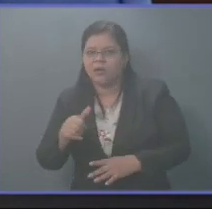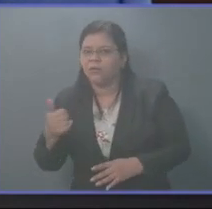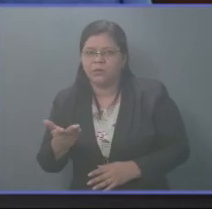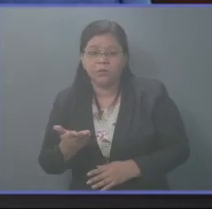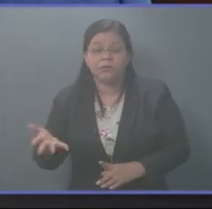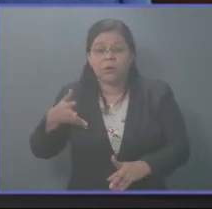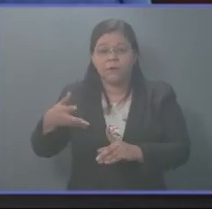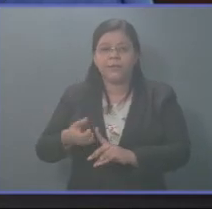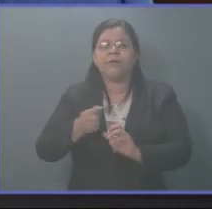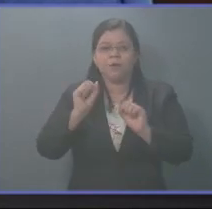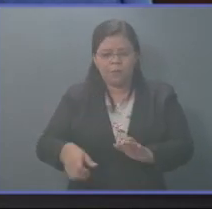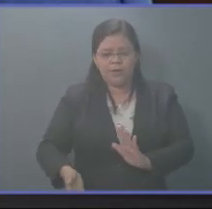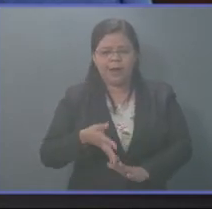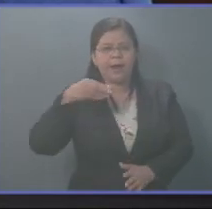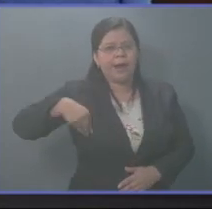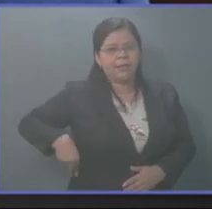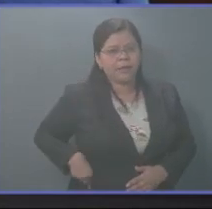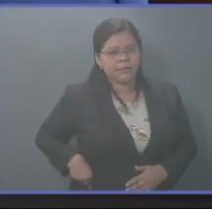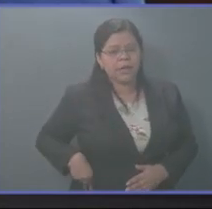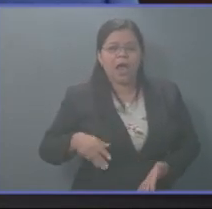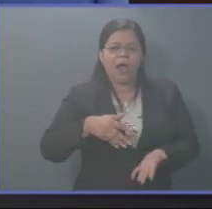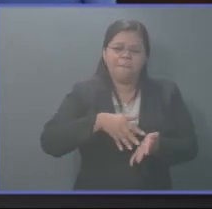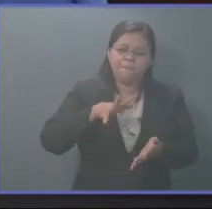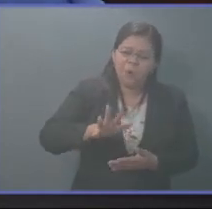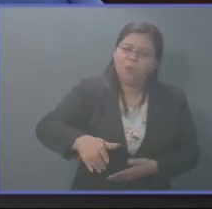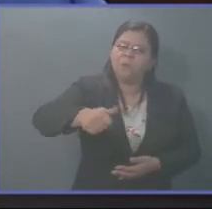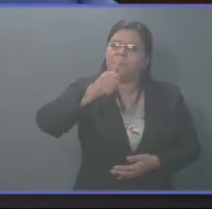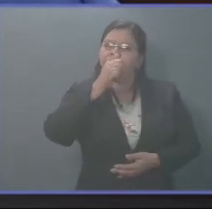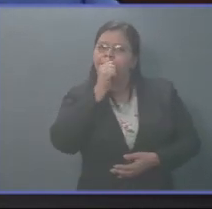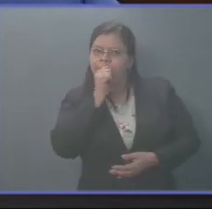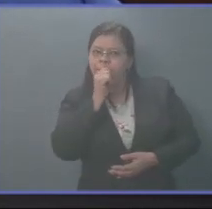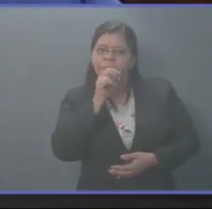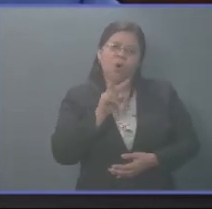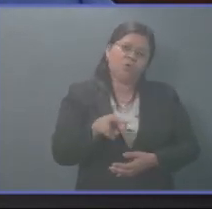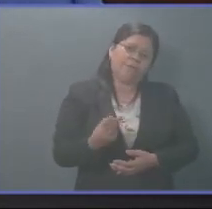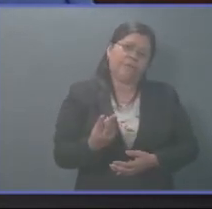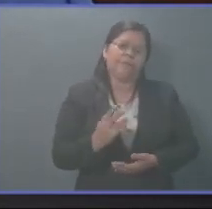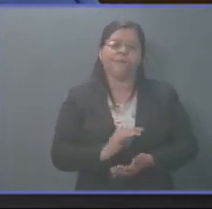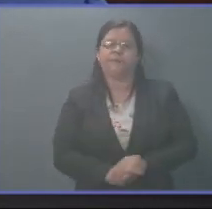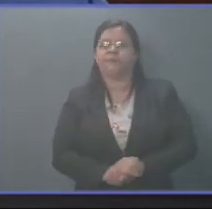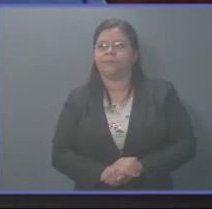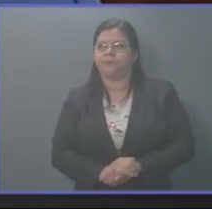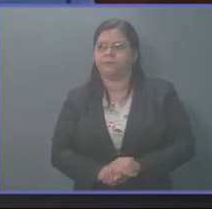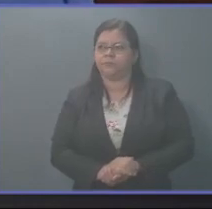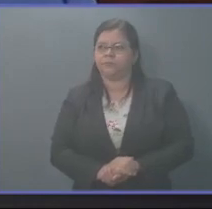de obtener lucro, ya sean estas públicas, privadas o mixtas.